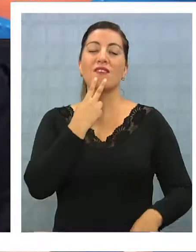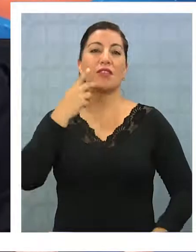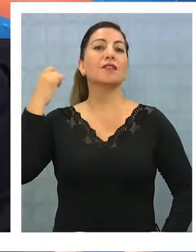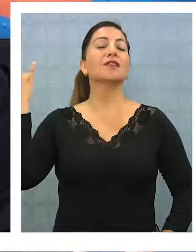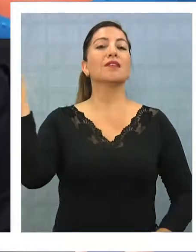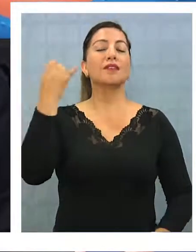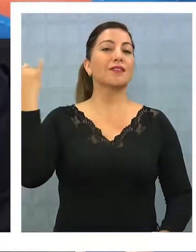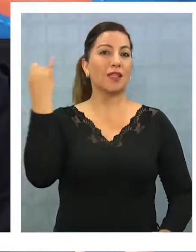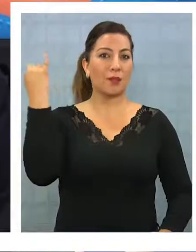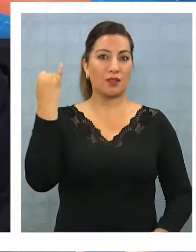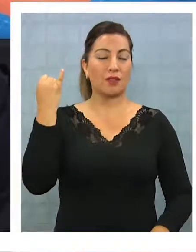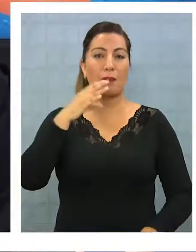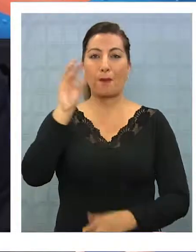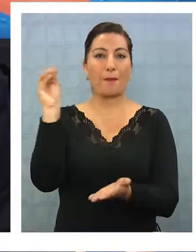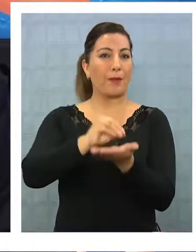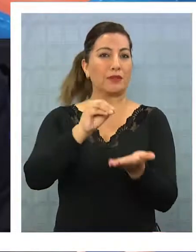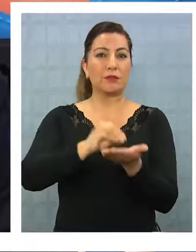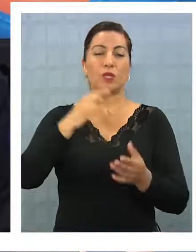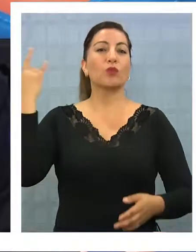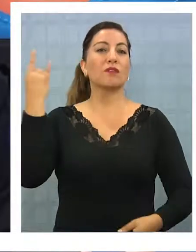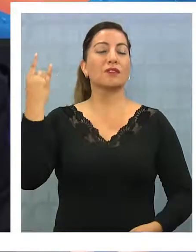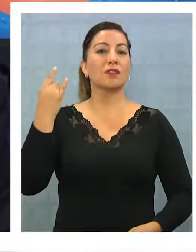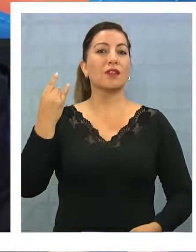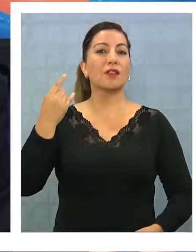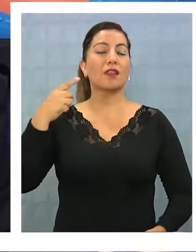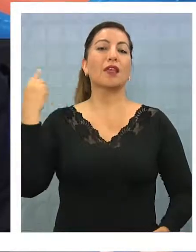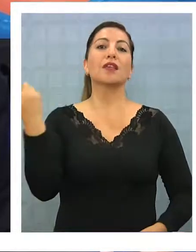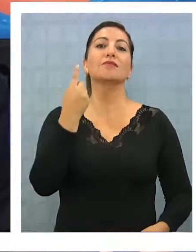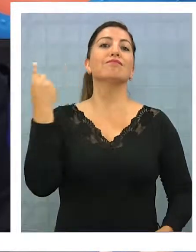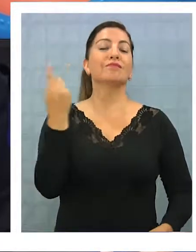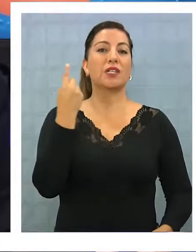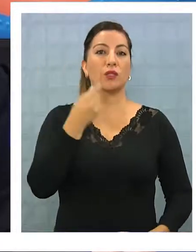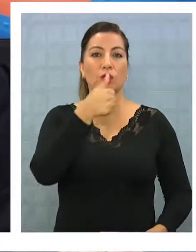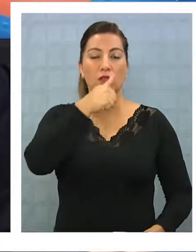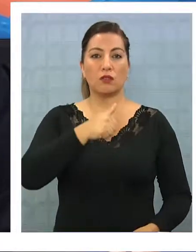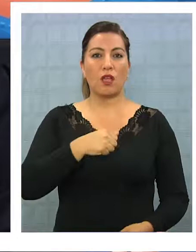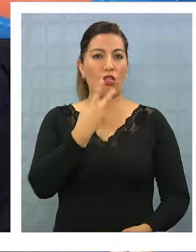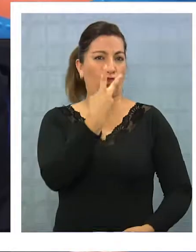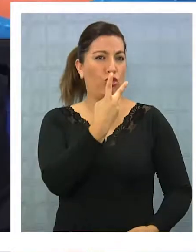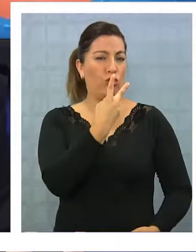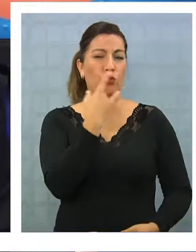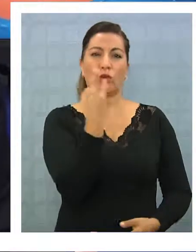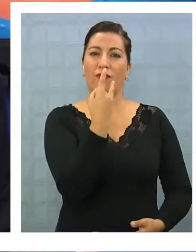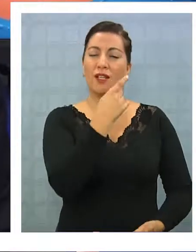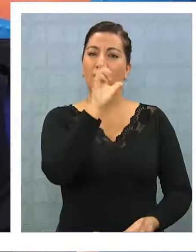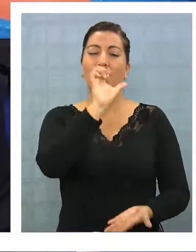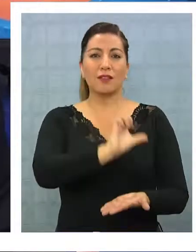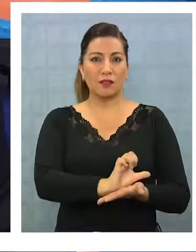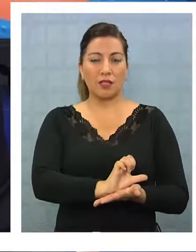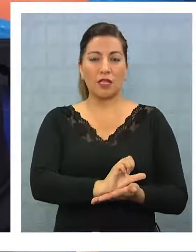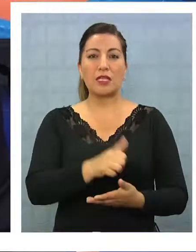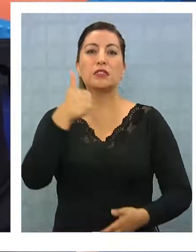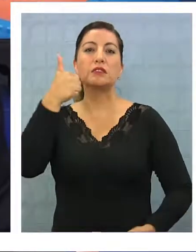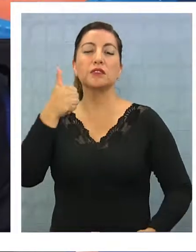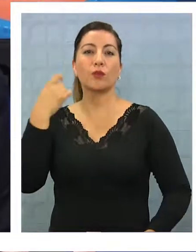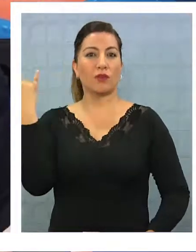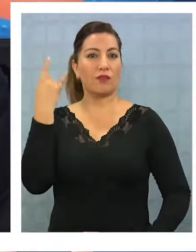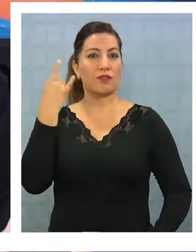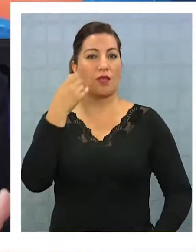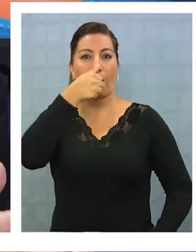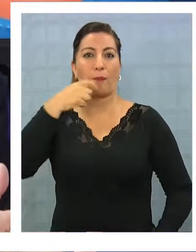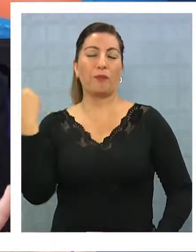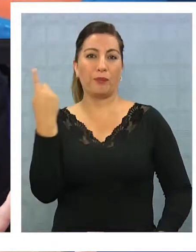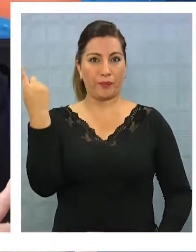independiente más universidades privadas que estatales. Creó 2 estatales y 6 universidades privadas.